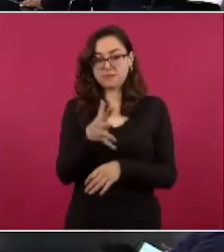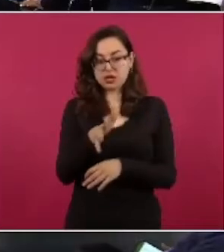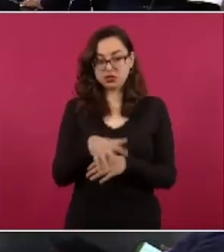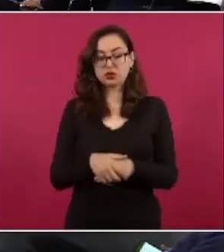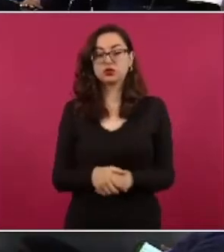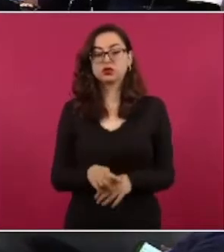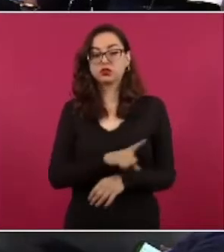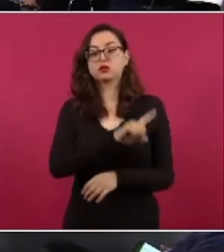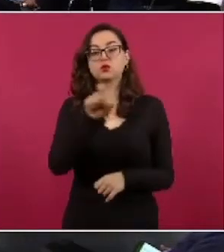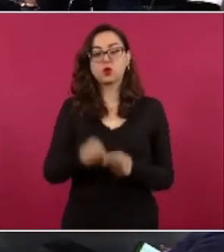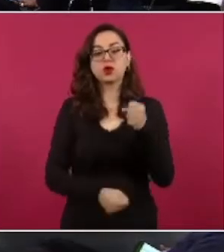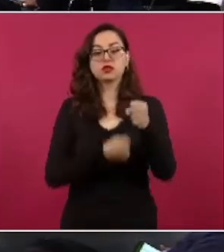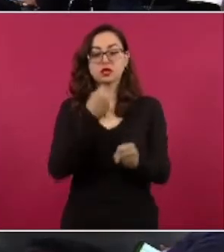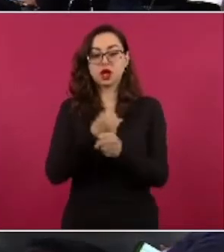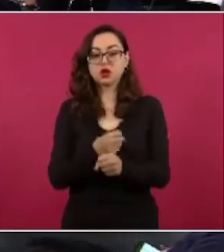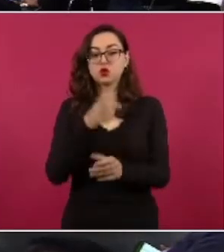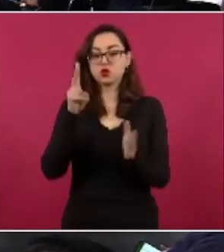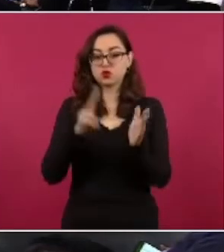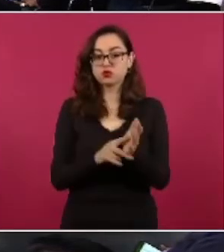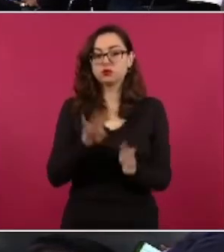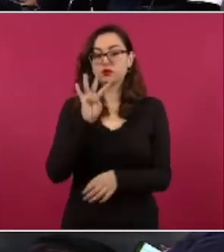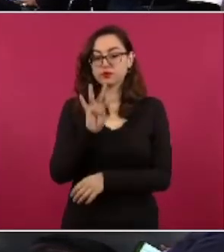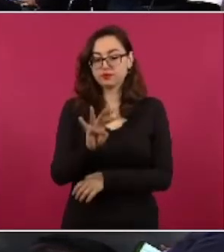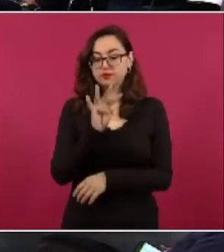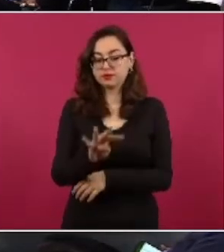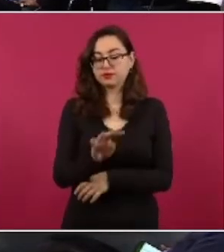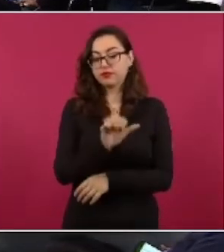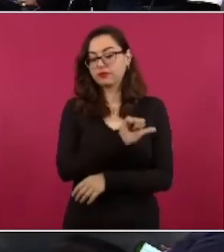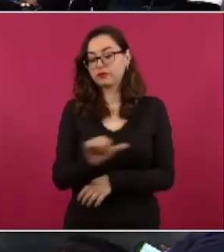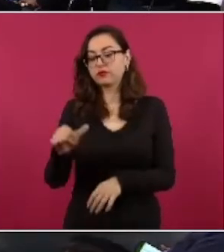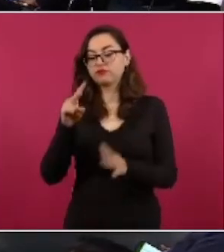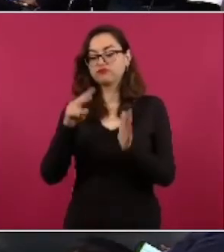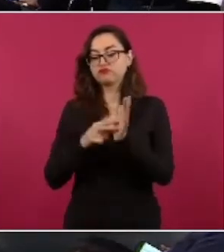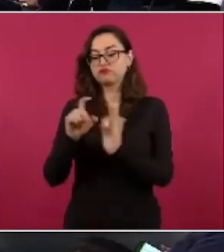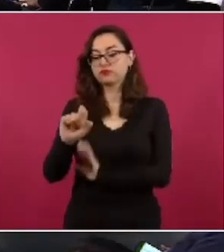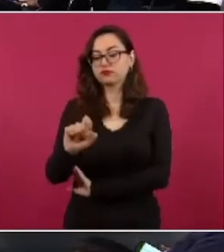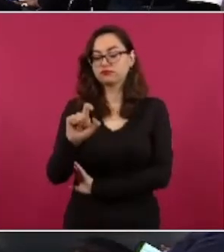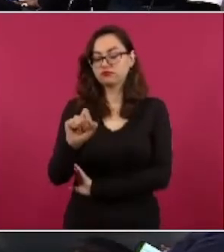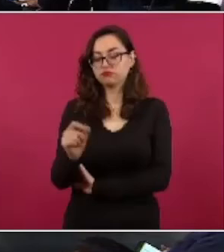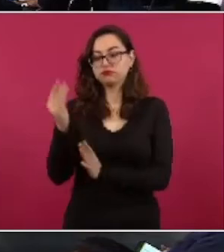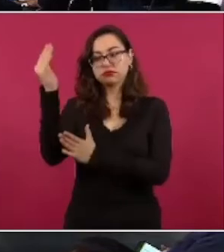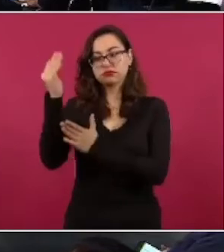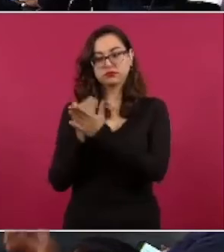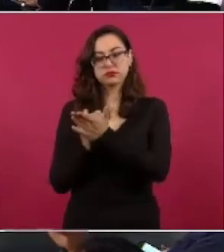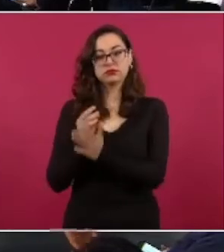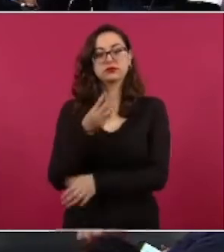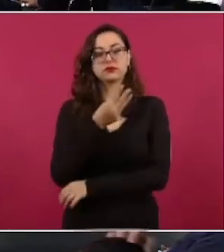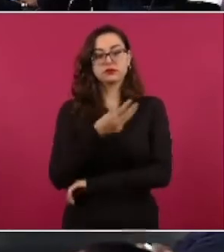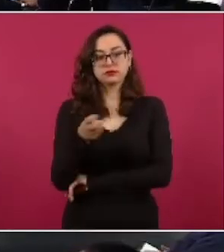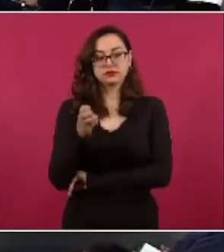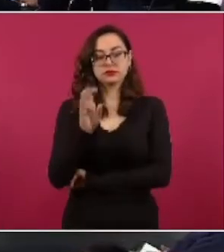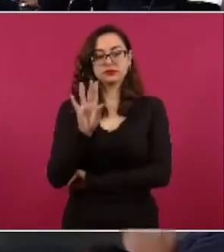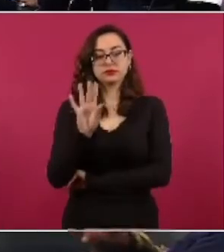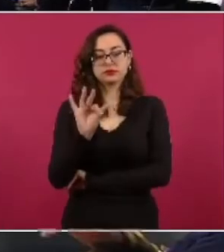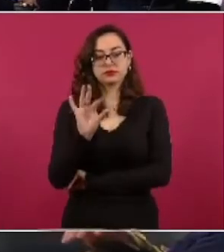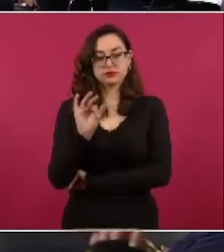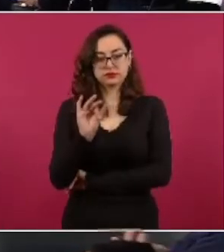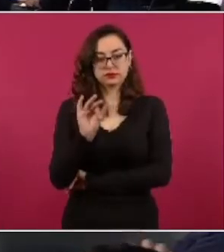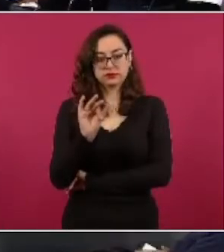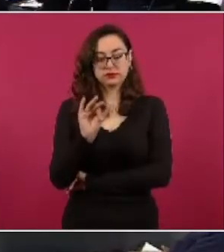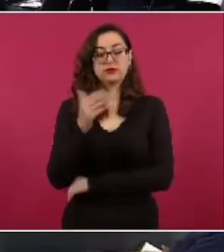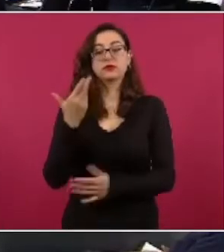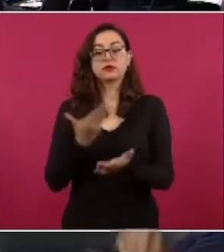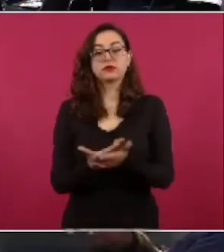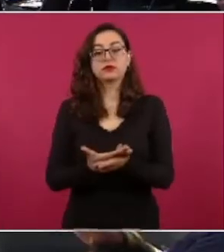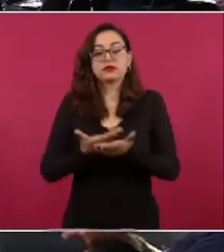del 2019, principios del 2020, ya solo eran 340. En ese momento la empresa